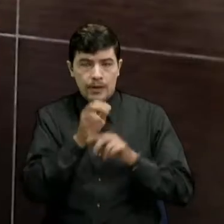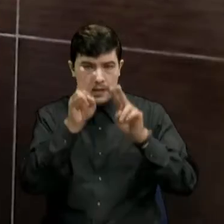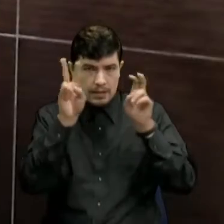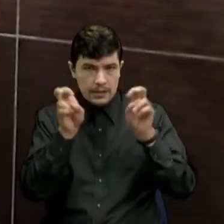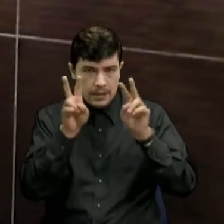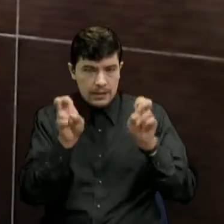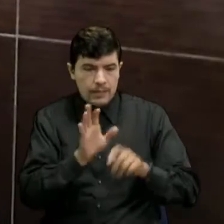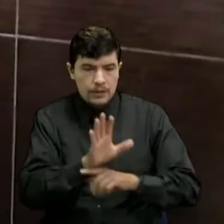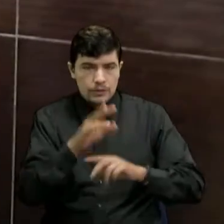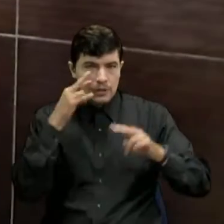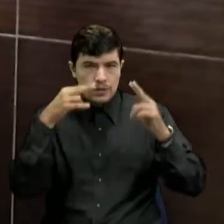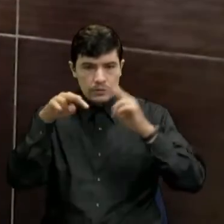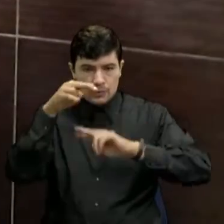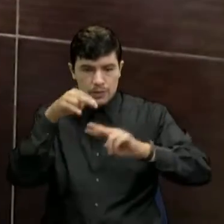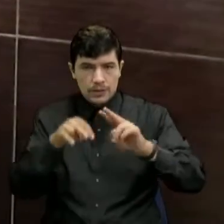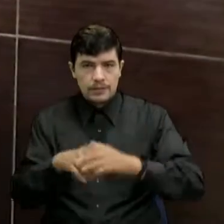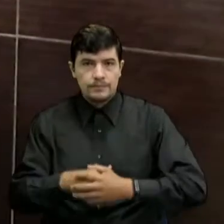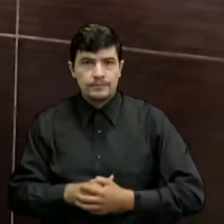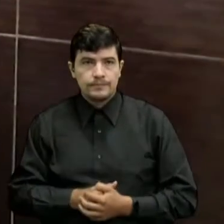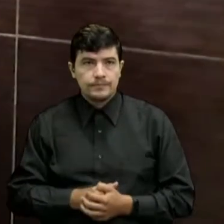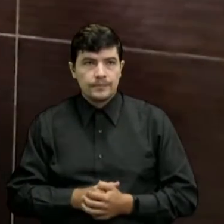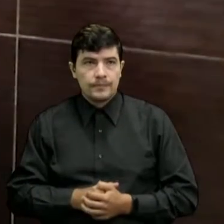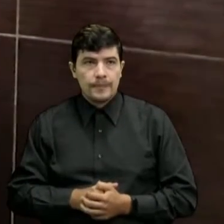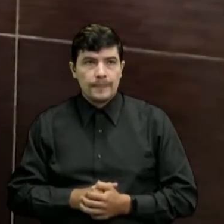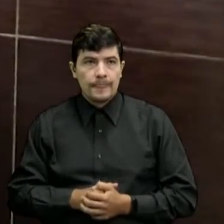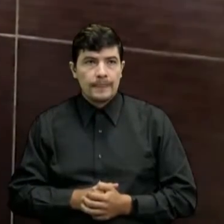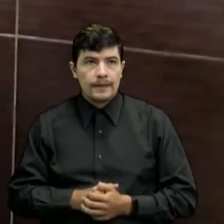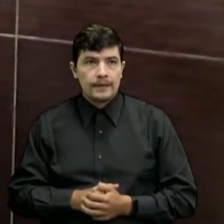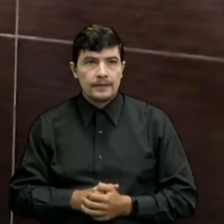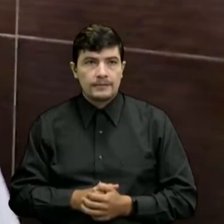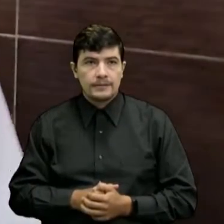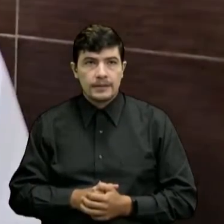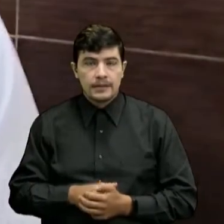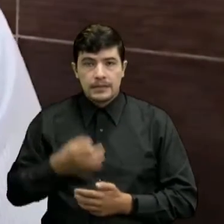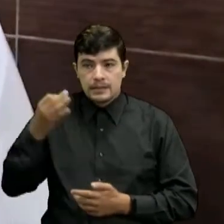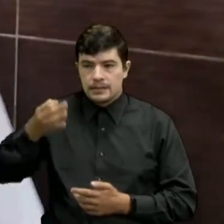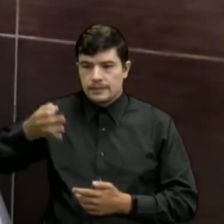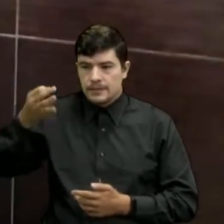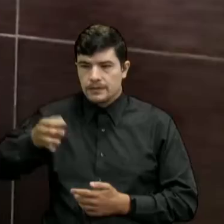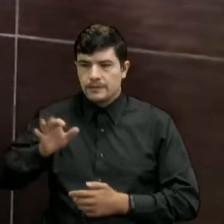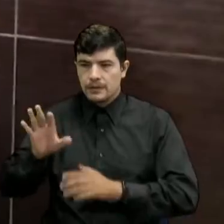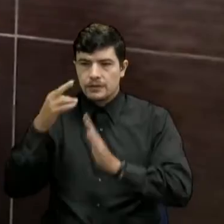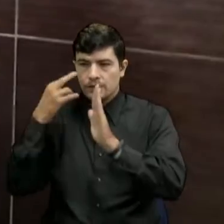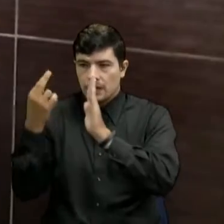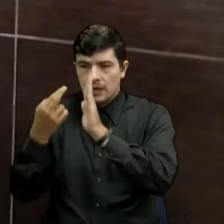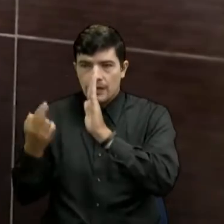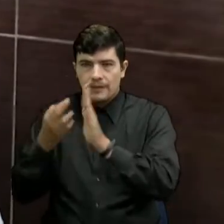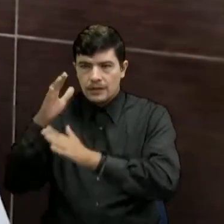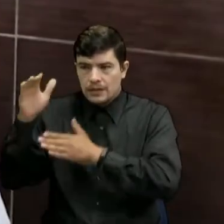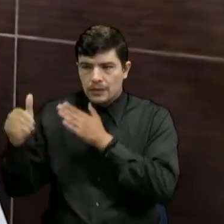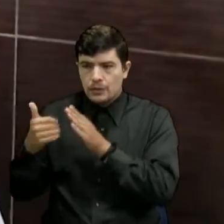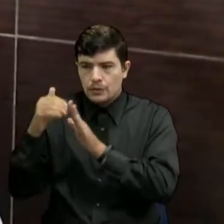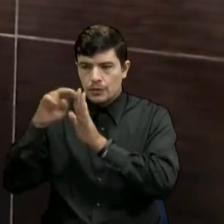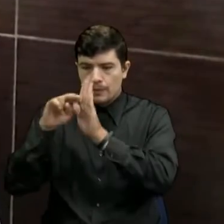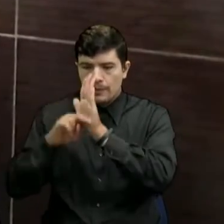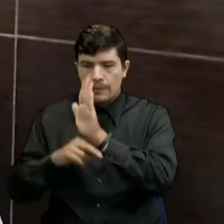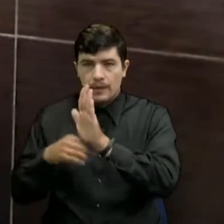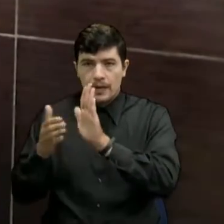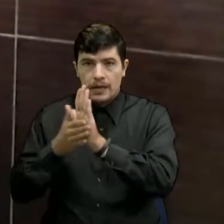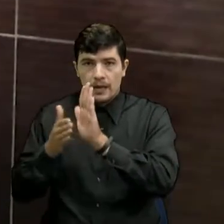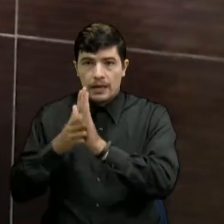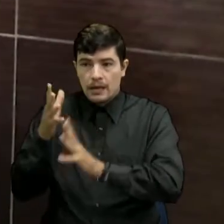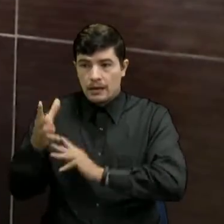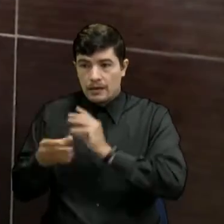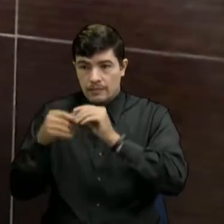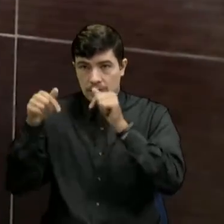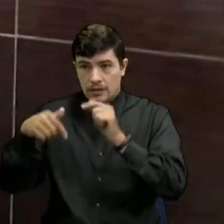pues, turístico. Siempre vienen verificando de que todo esté en regla, y pues para nosotros y para el medio